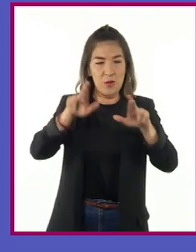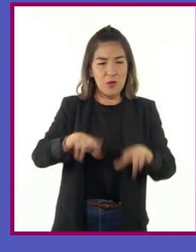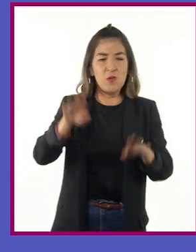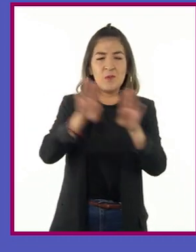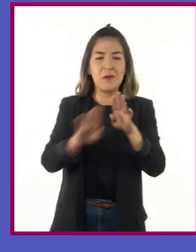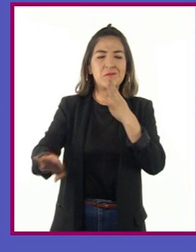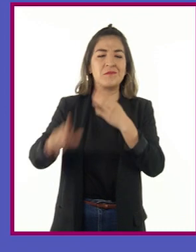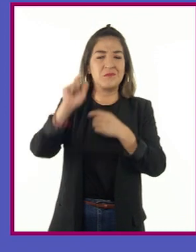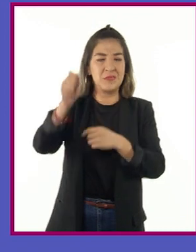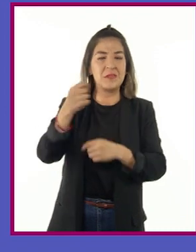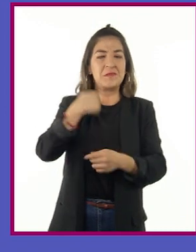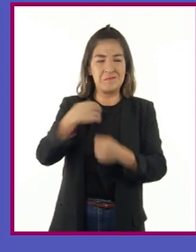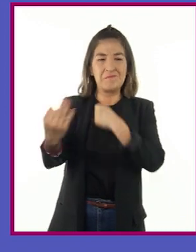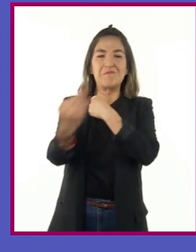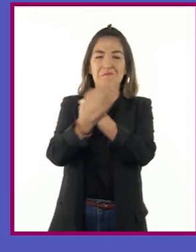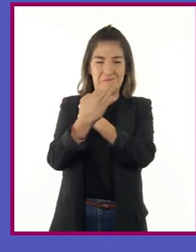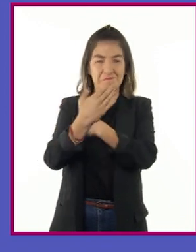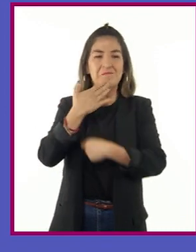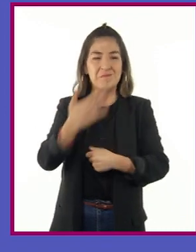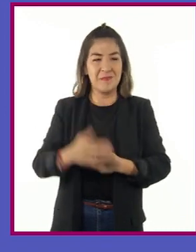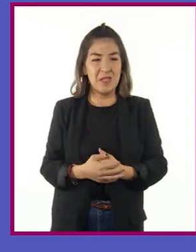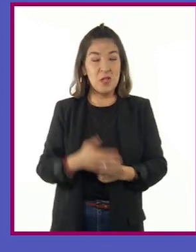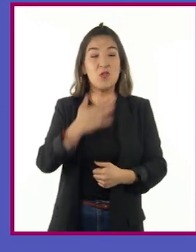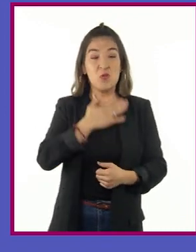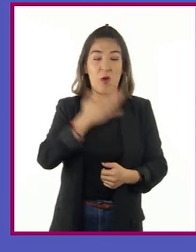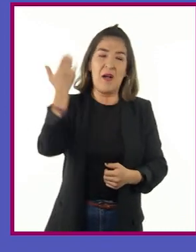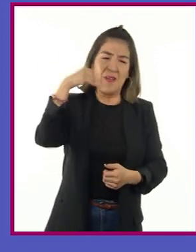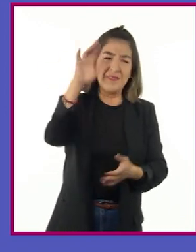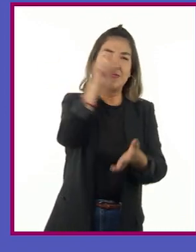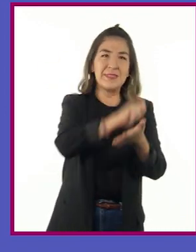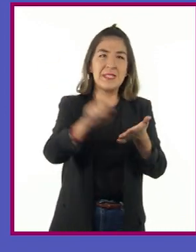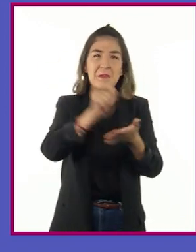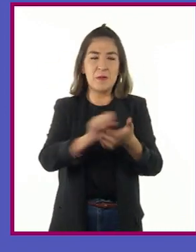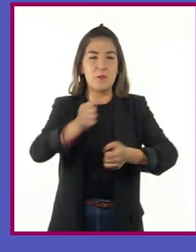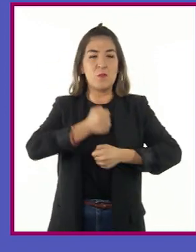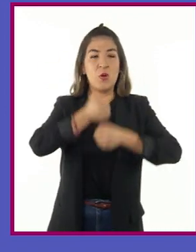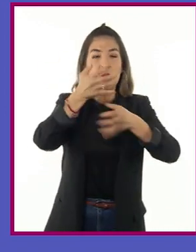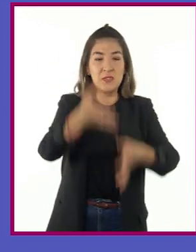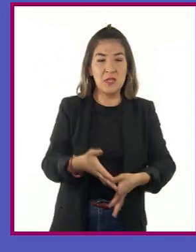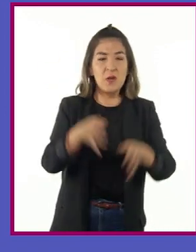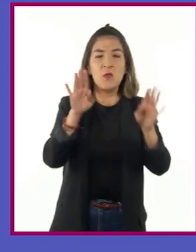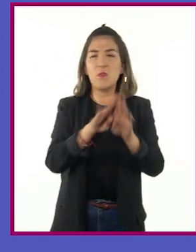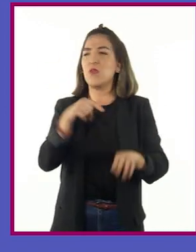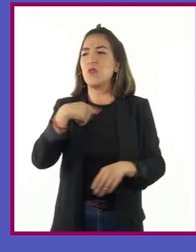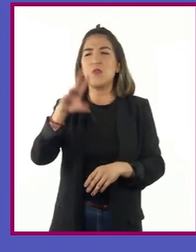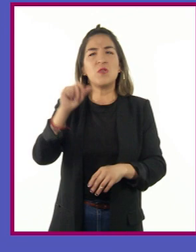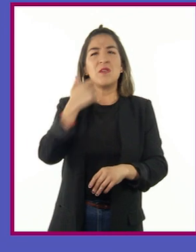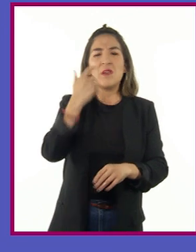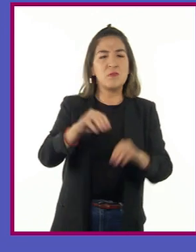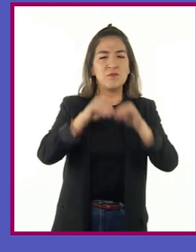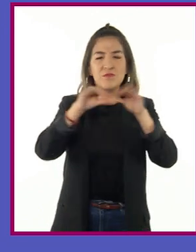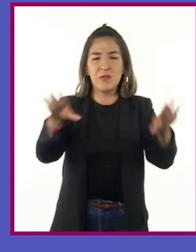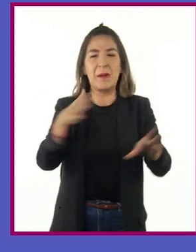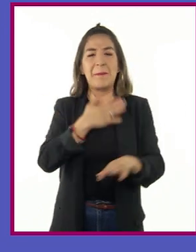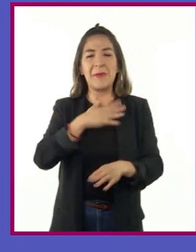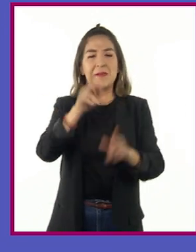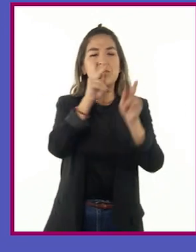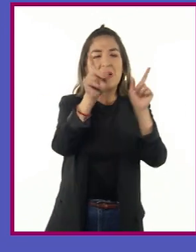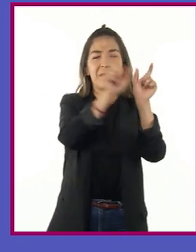defensa. Yo escribía poesía y era mi intención no publicar mis versos en un